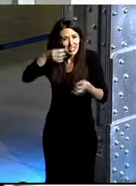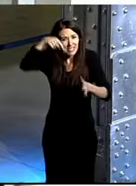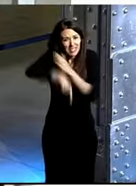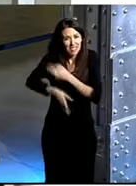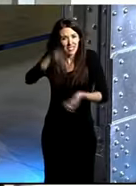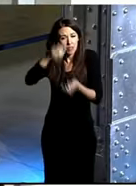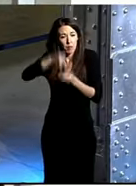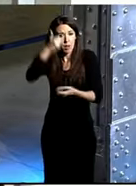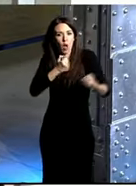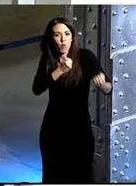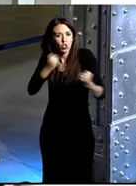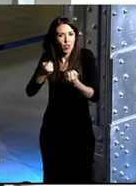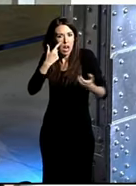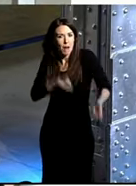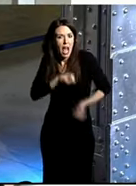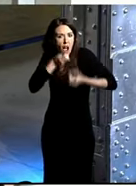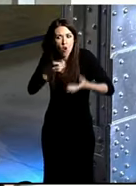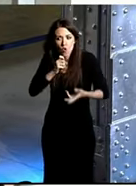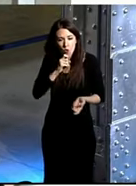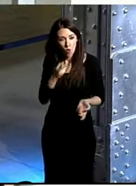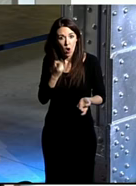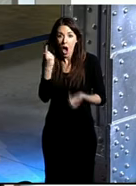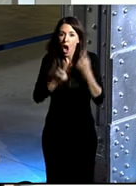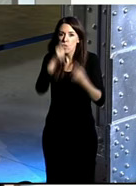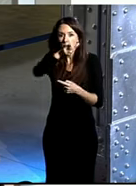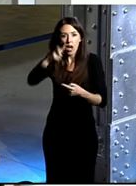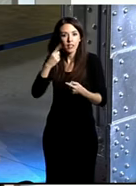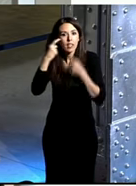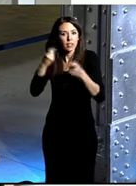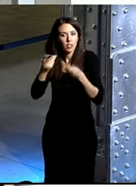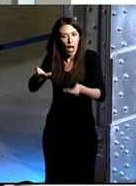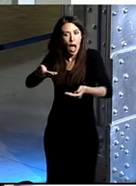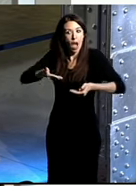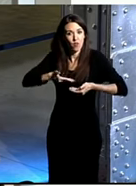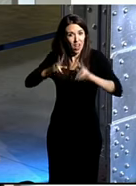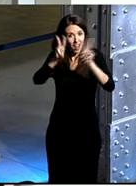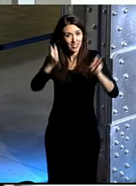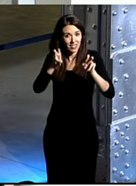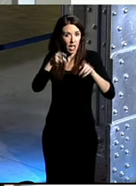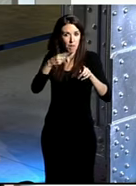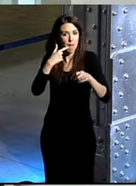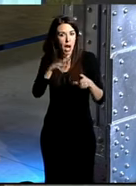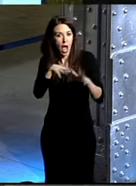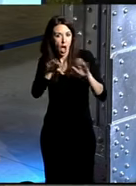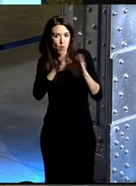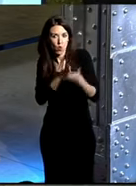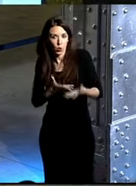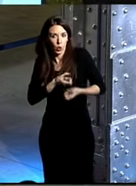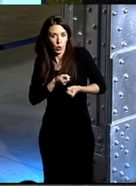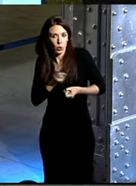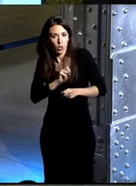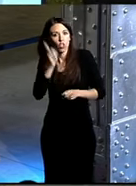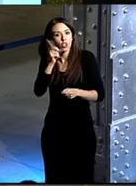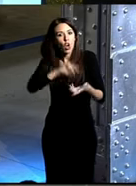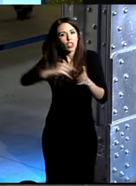más potencias expresivas. Hay gente que trata de ayudarnos en esta aprehensión del mundo, no simplemente